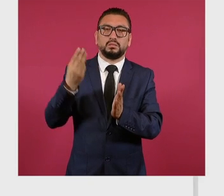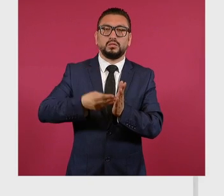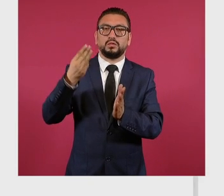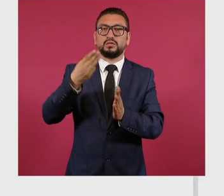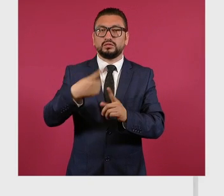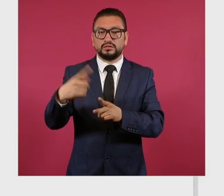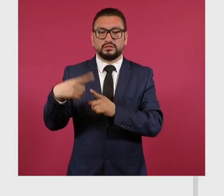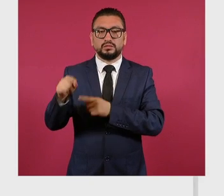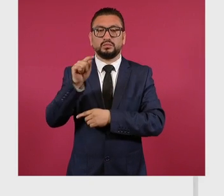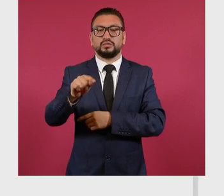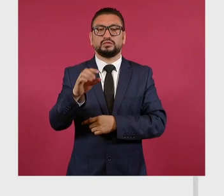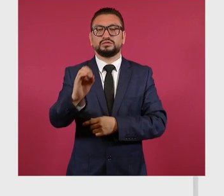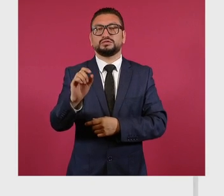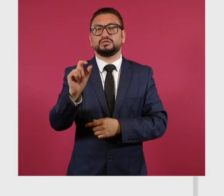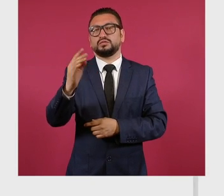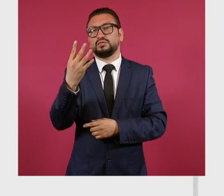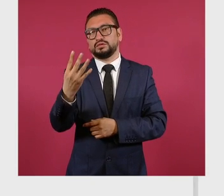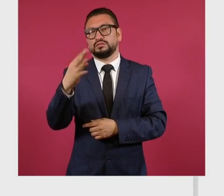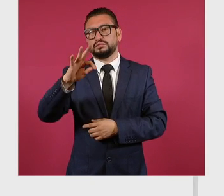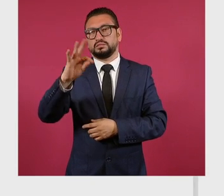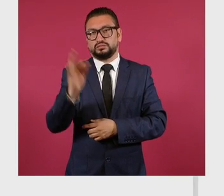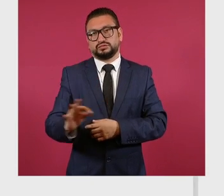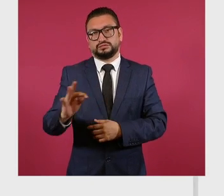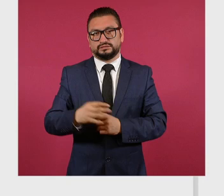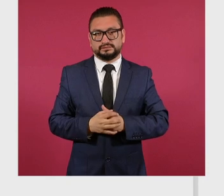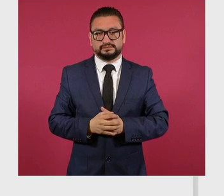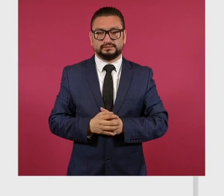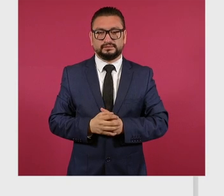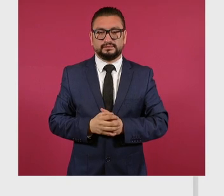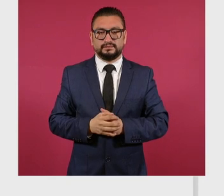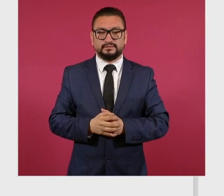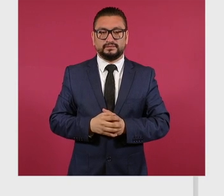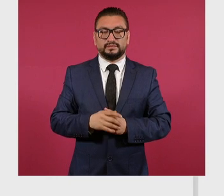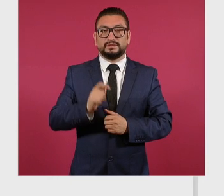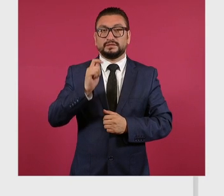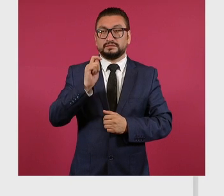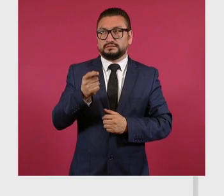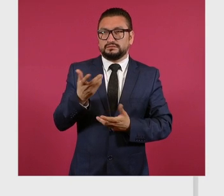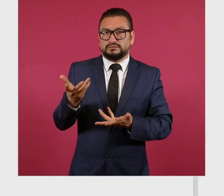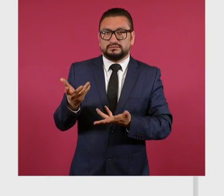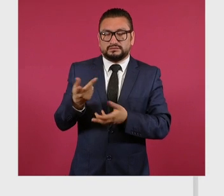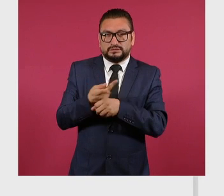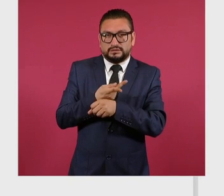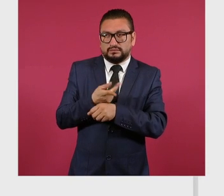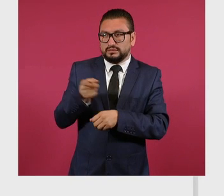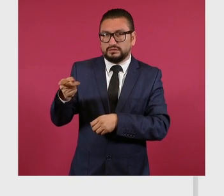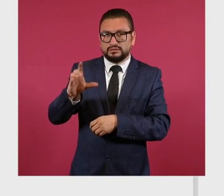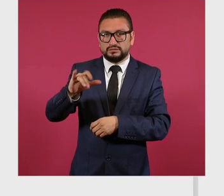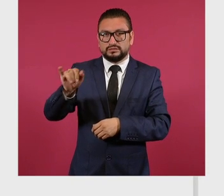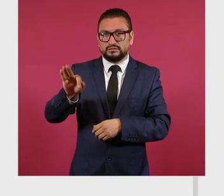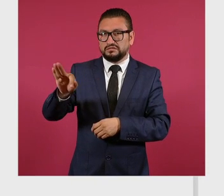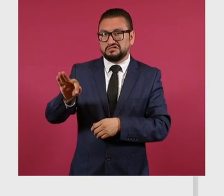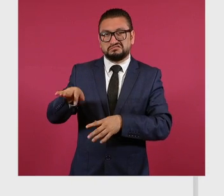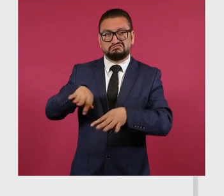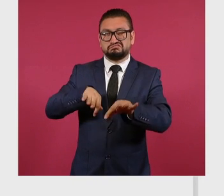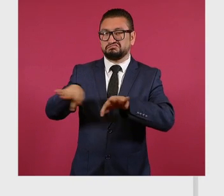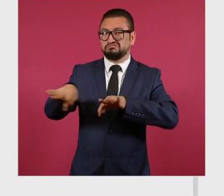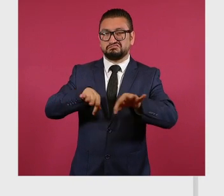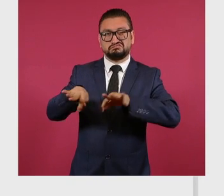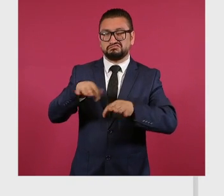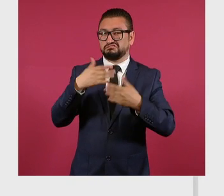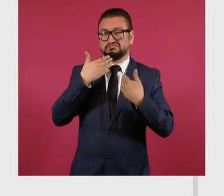punto cero cuatro por ciento. Es un órgano que no es eficiente para